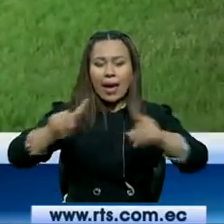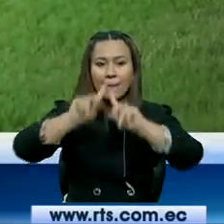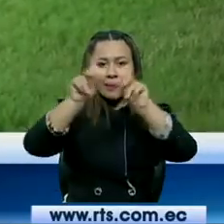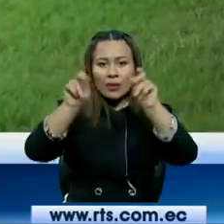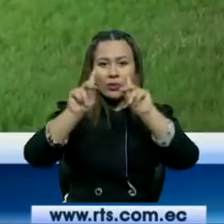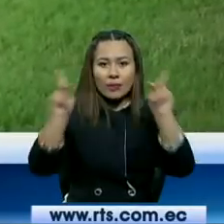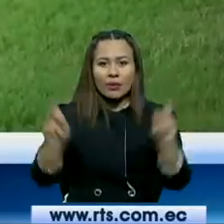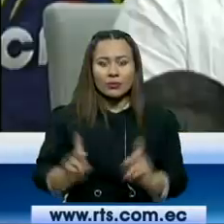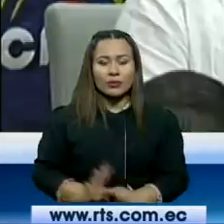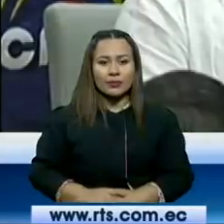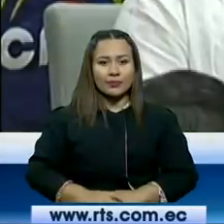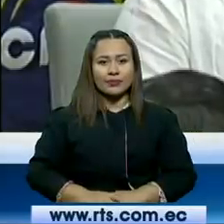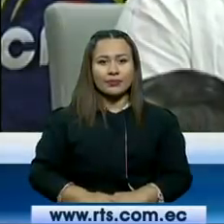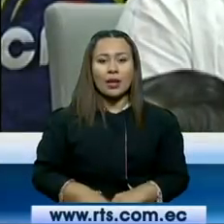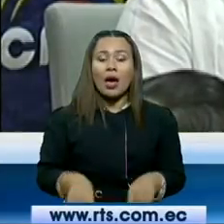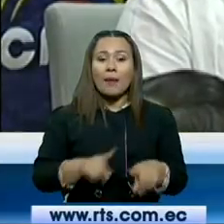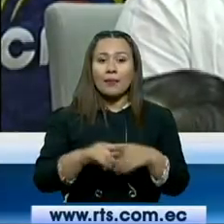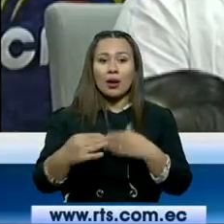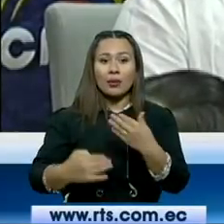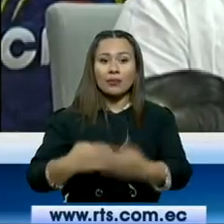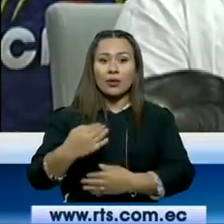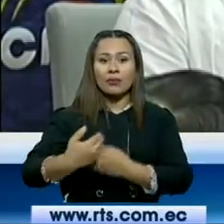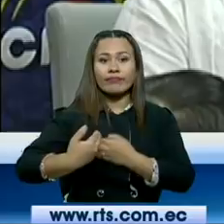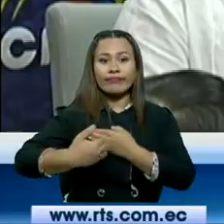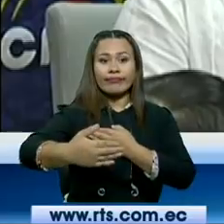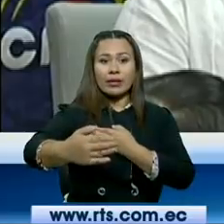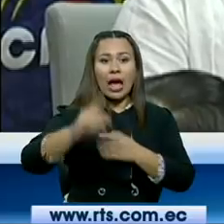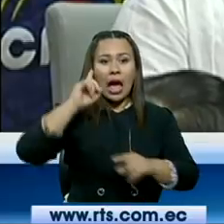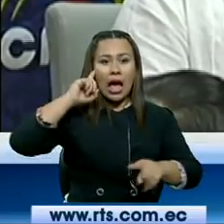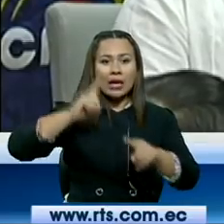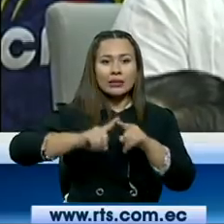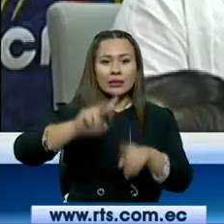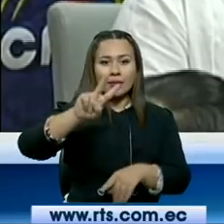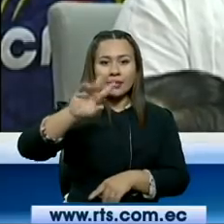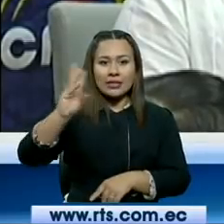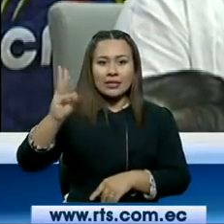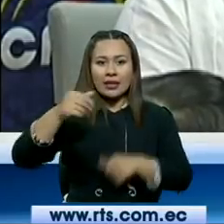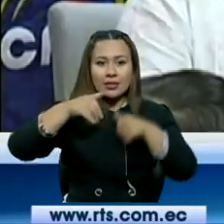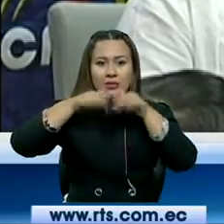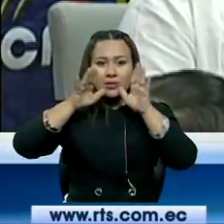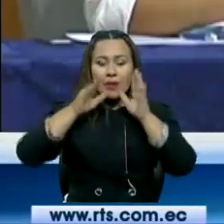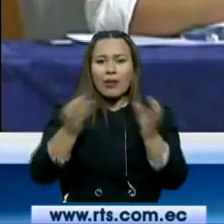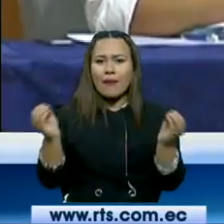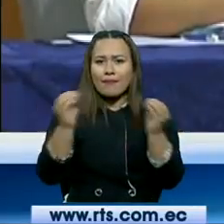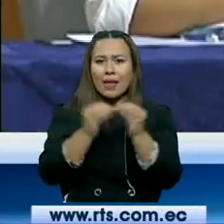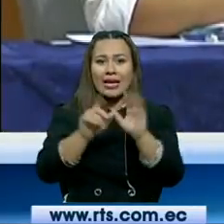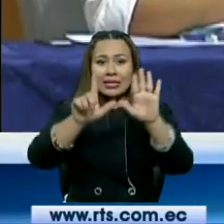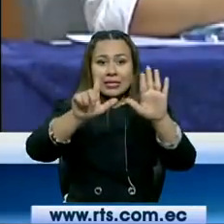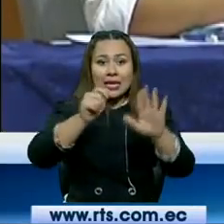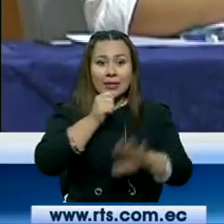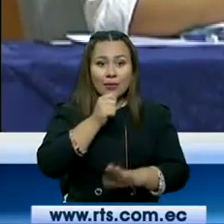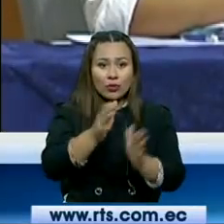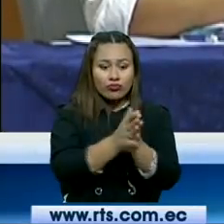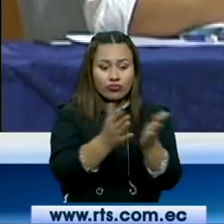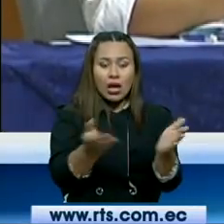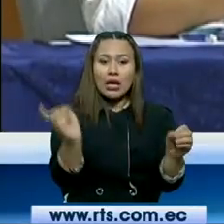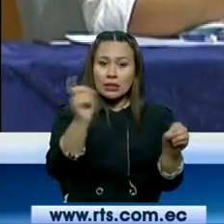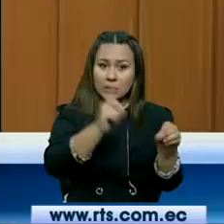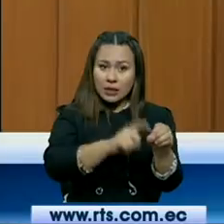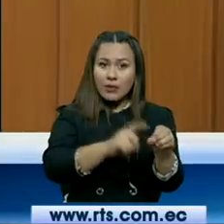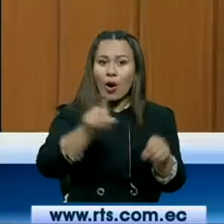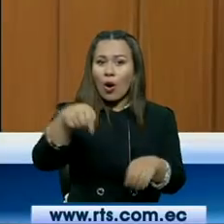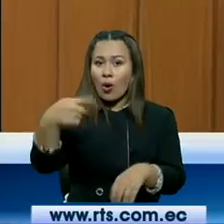popular y referéndum, pero amplió el plazo hasta el 26 de diciembre para que 104 medios más puedan cumplir los requisitos y